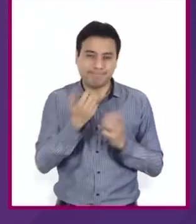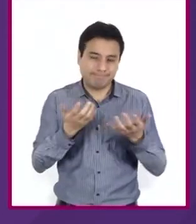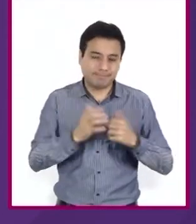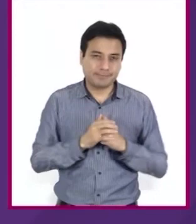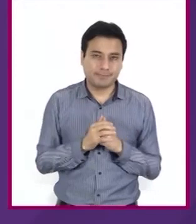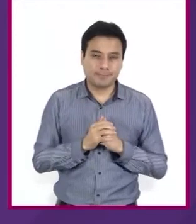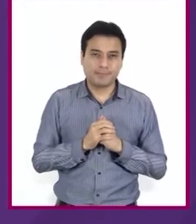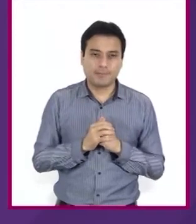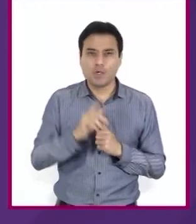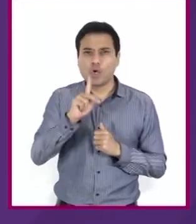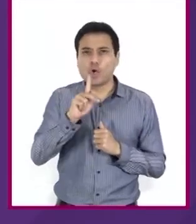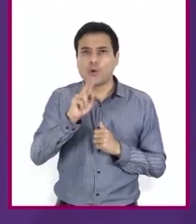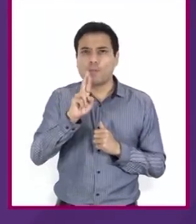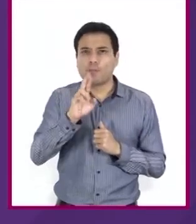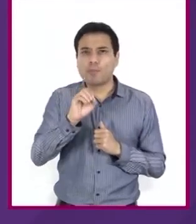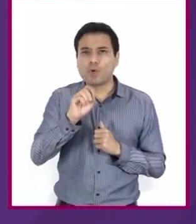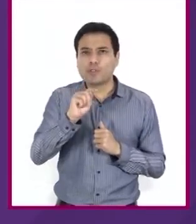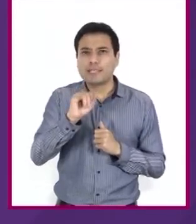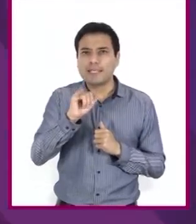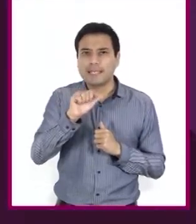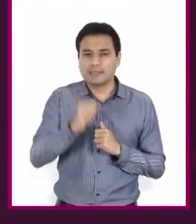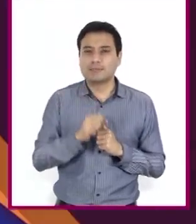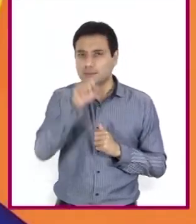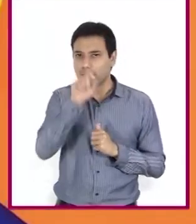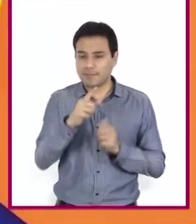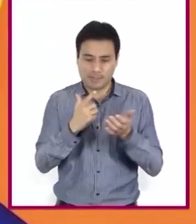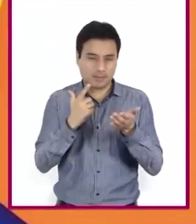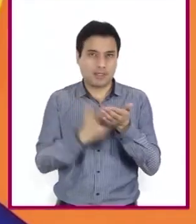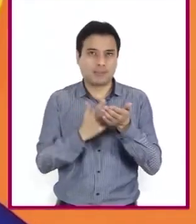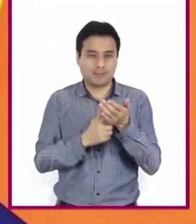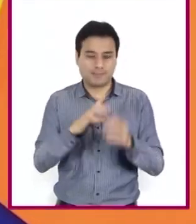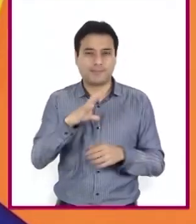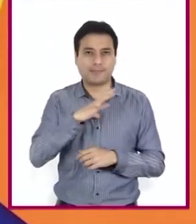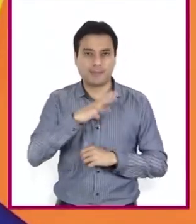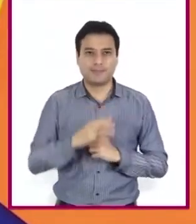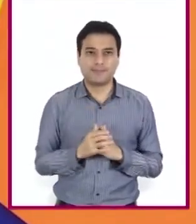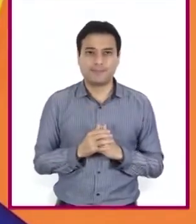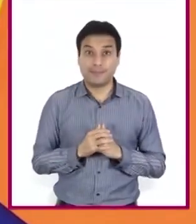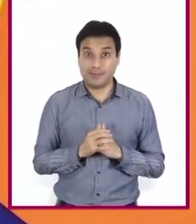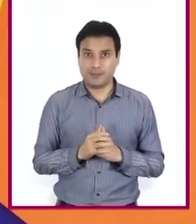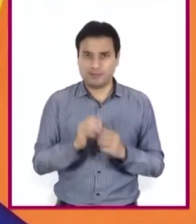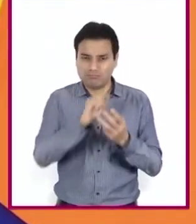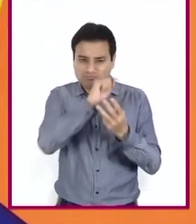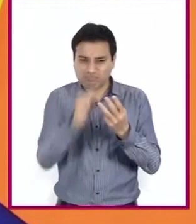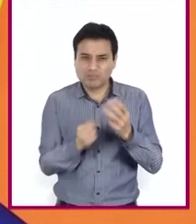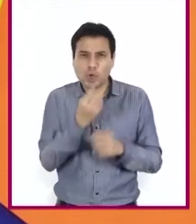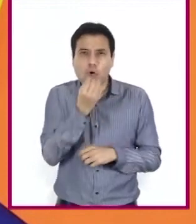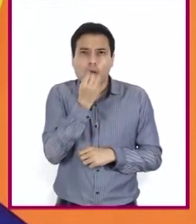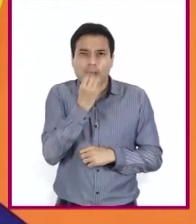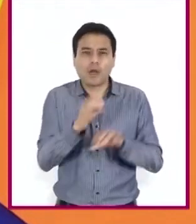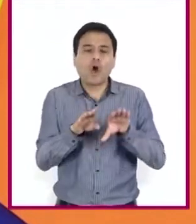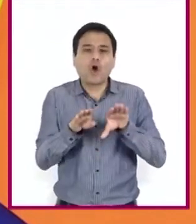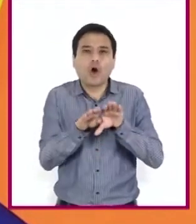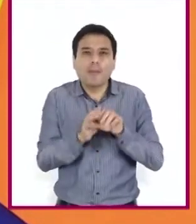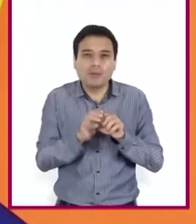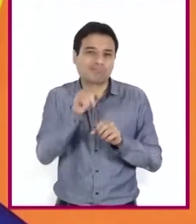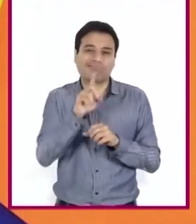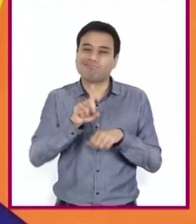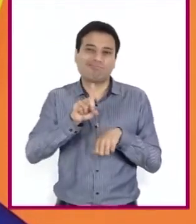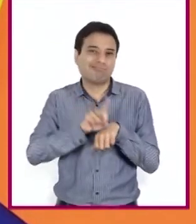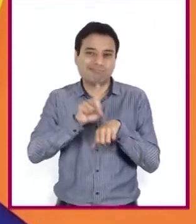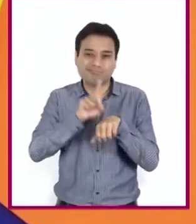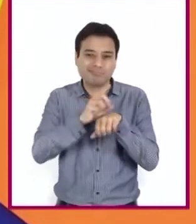por proteínas y por lípidos o grasas. Estas sustancias las ingerimos al consumir nuestros alimentos